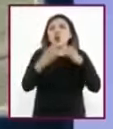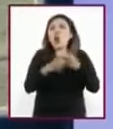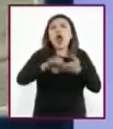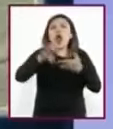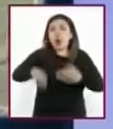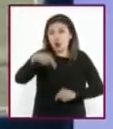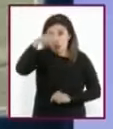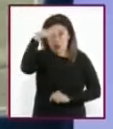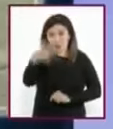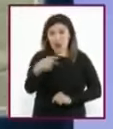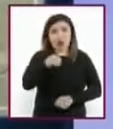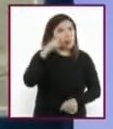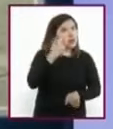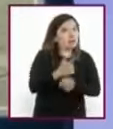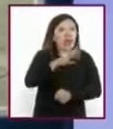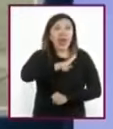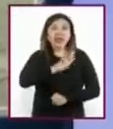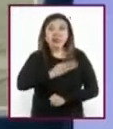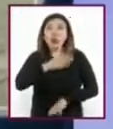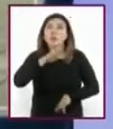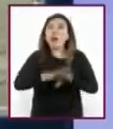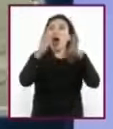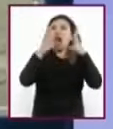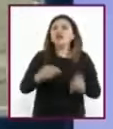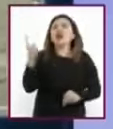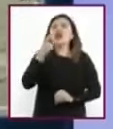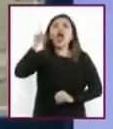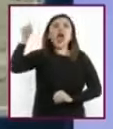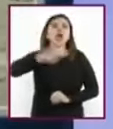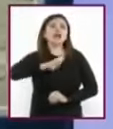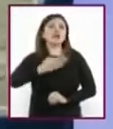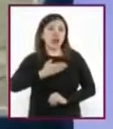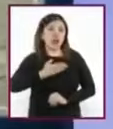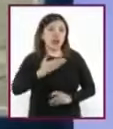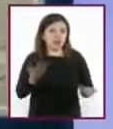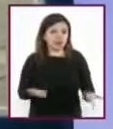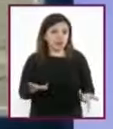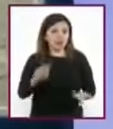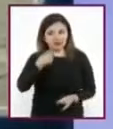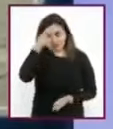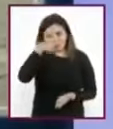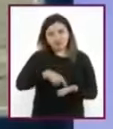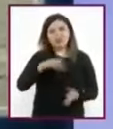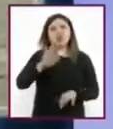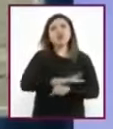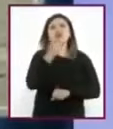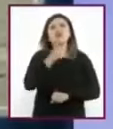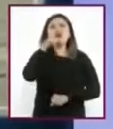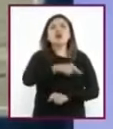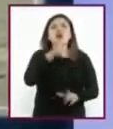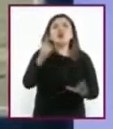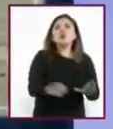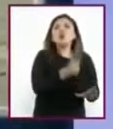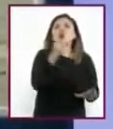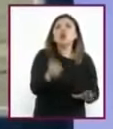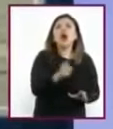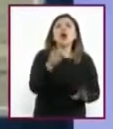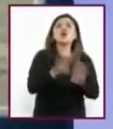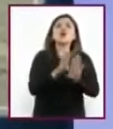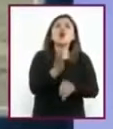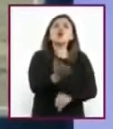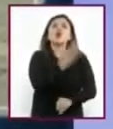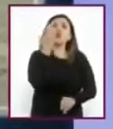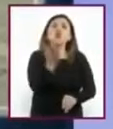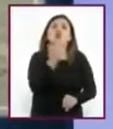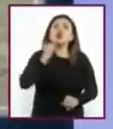yo me he dado cuenta que el español es más rico que el que hablamos en España. Yo creo que porque se ha conservado la tradición